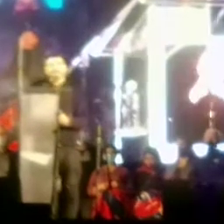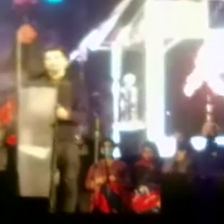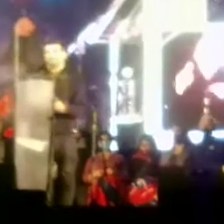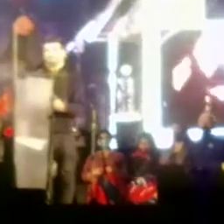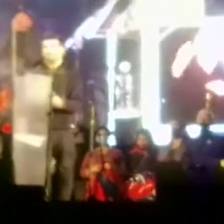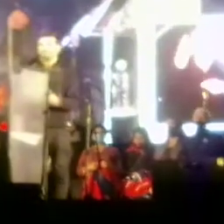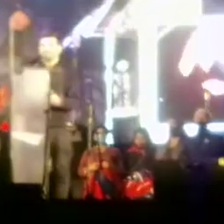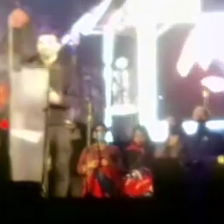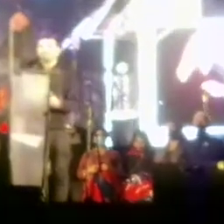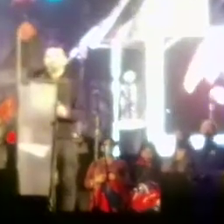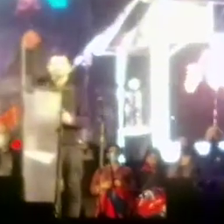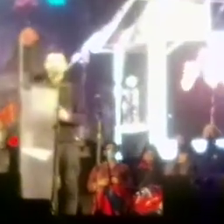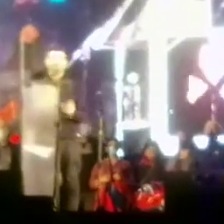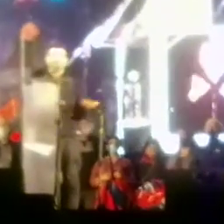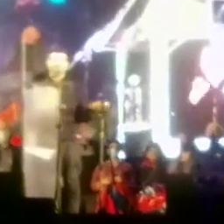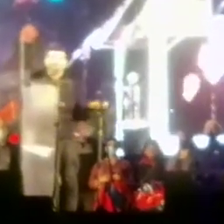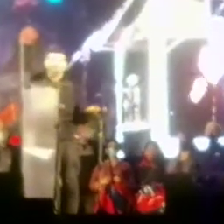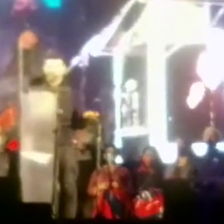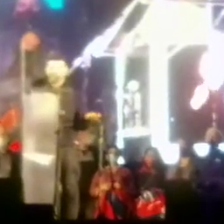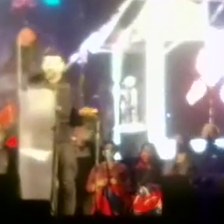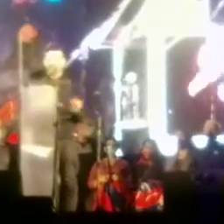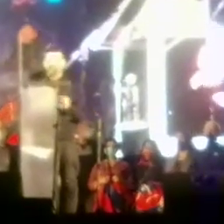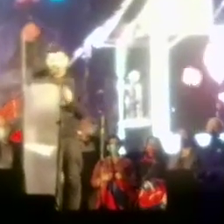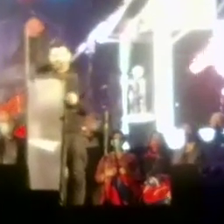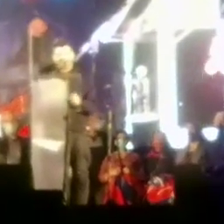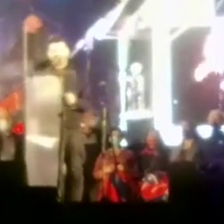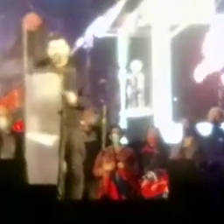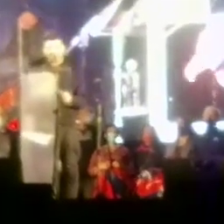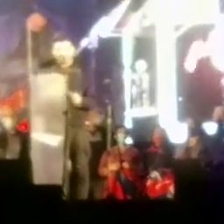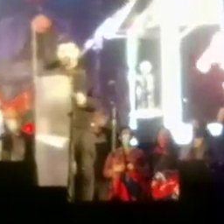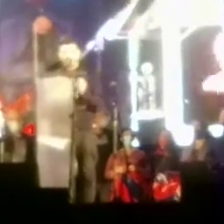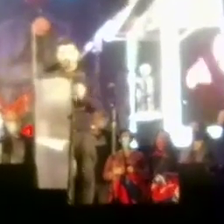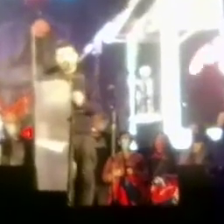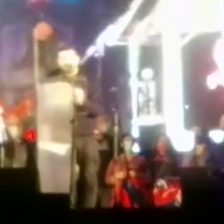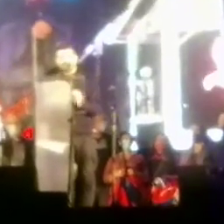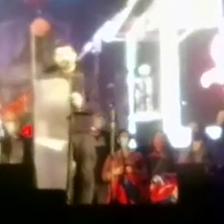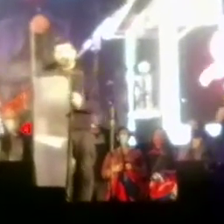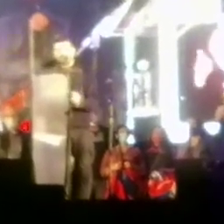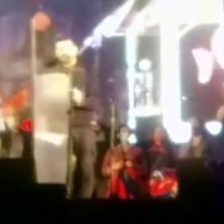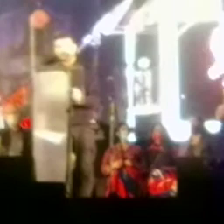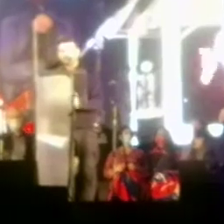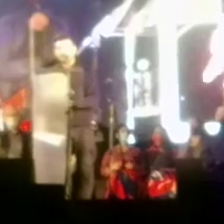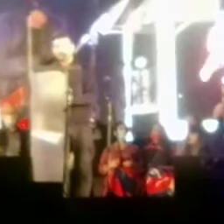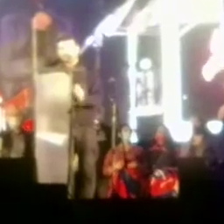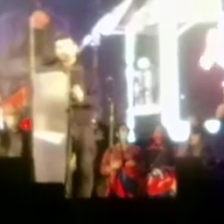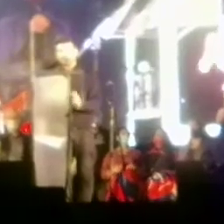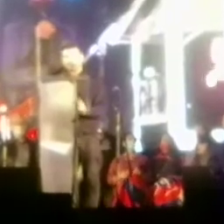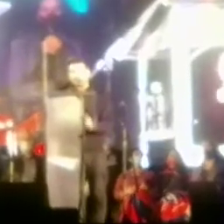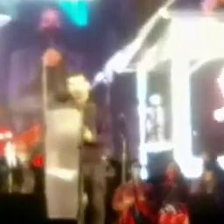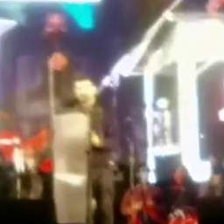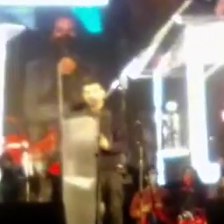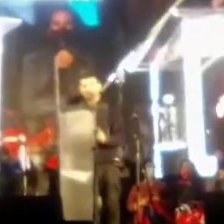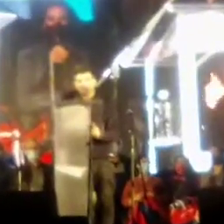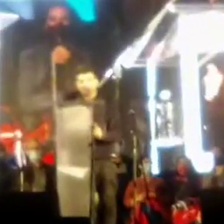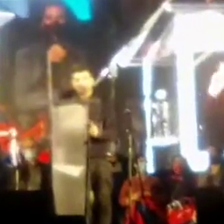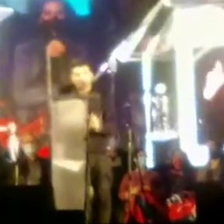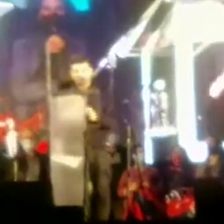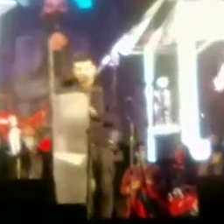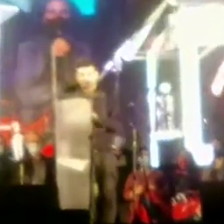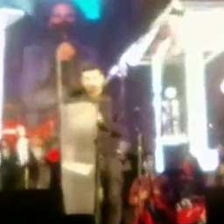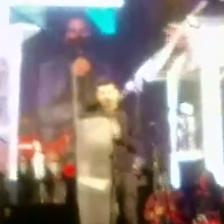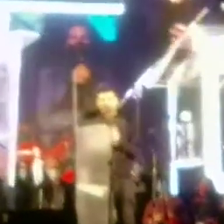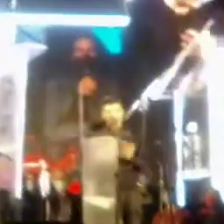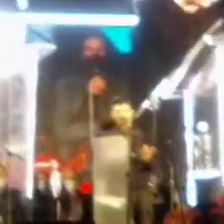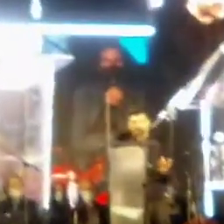principal recurso son ustedes, es la militancia de a pie. No vamos a definir esta campaña en los grandes medios de comunicación